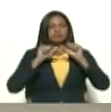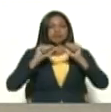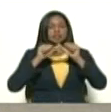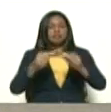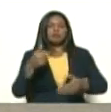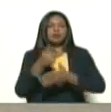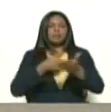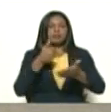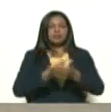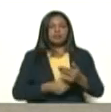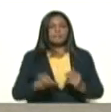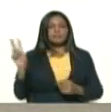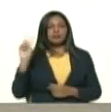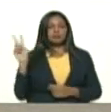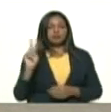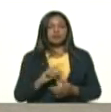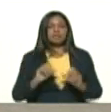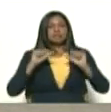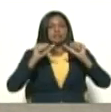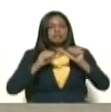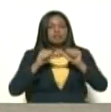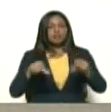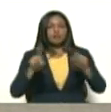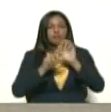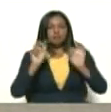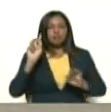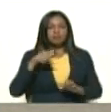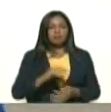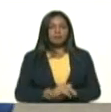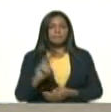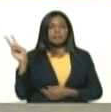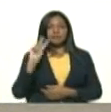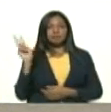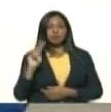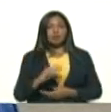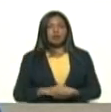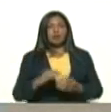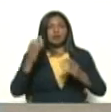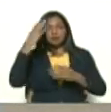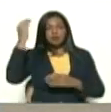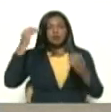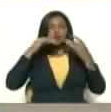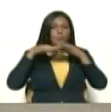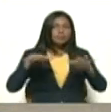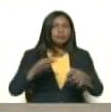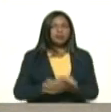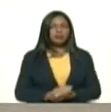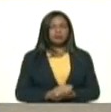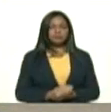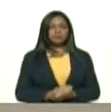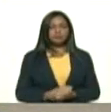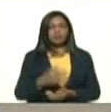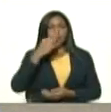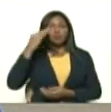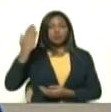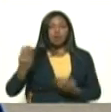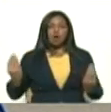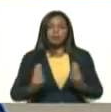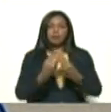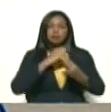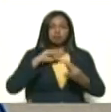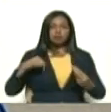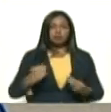batalla. Venezuela, seguimos avanzando. Venezuela, que Dios nos bendiga. Y el doctor José Gregorio Hernández nos